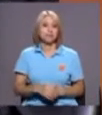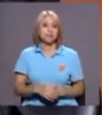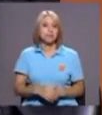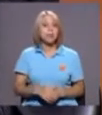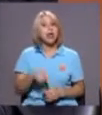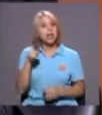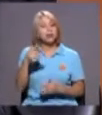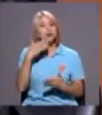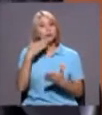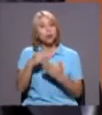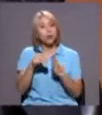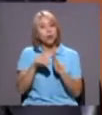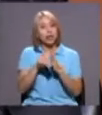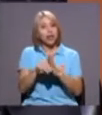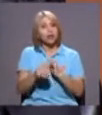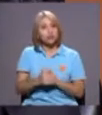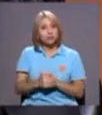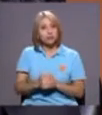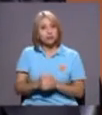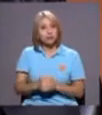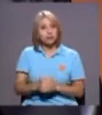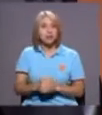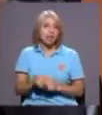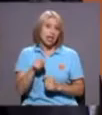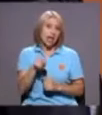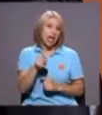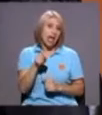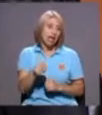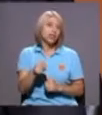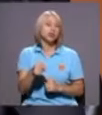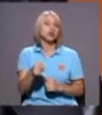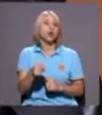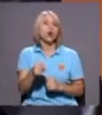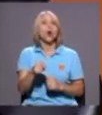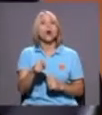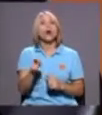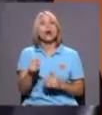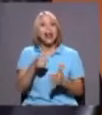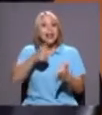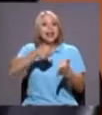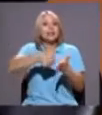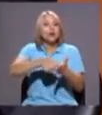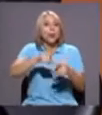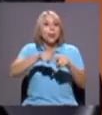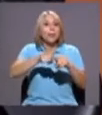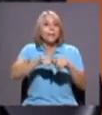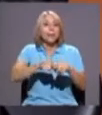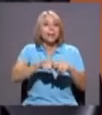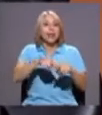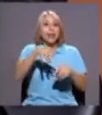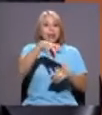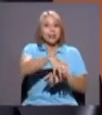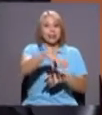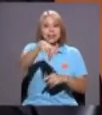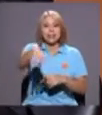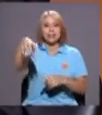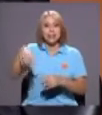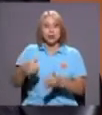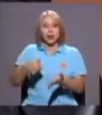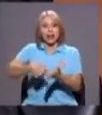es un buen modelo de que recoge un poco la elección por distrito electoral. Se escoge el mejor del distrito, pero también una